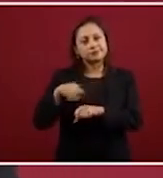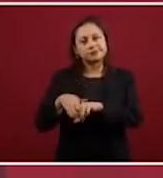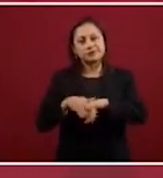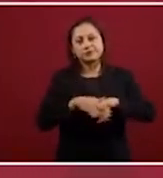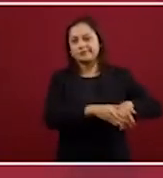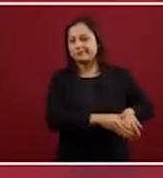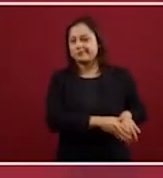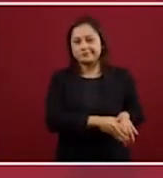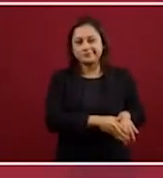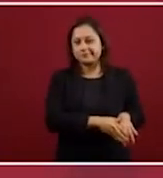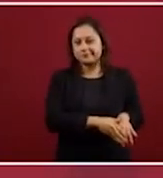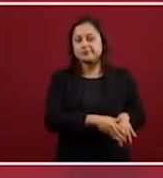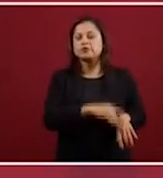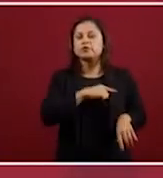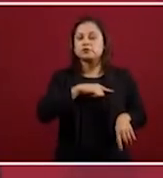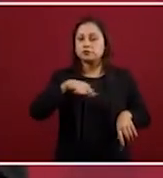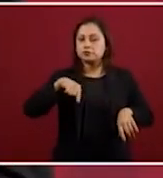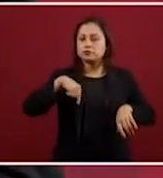atendiendo